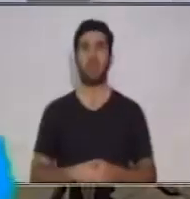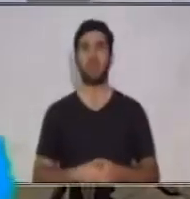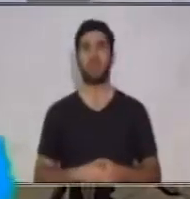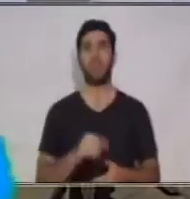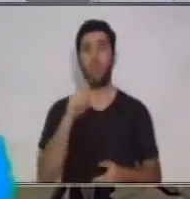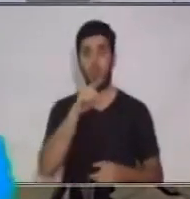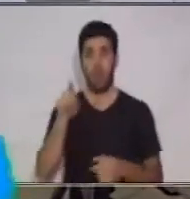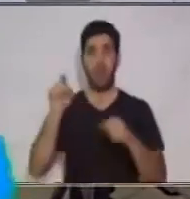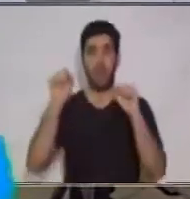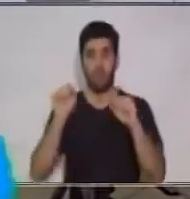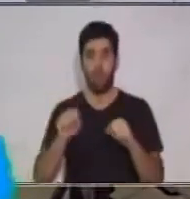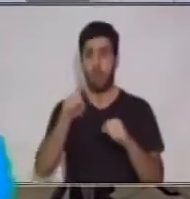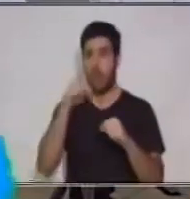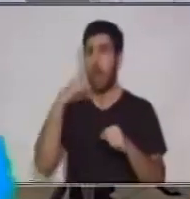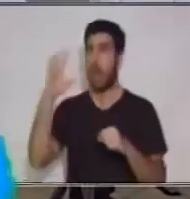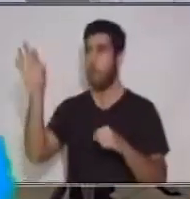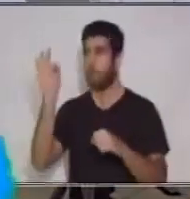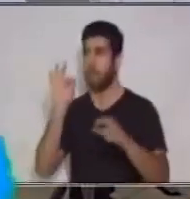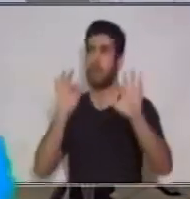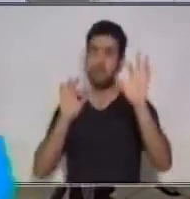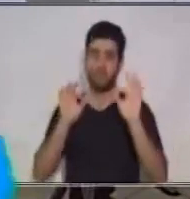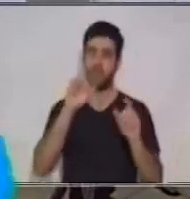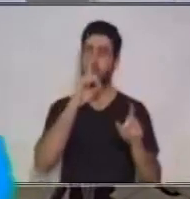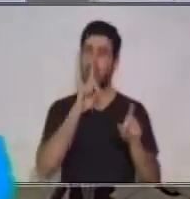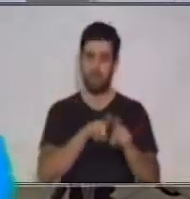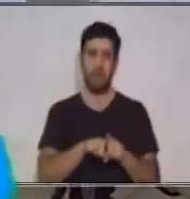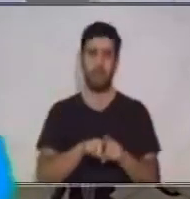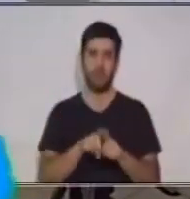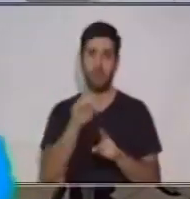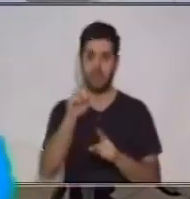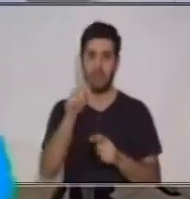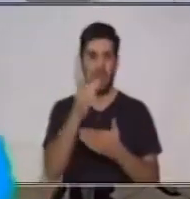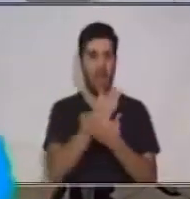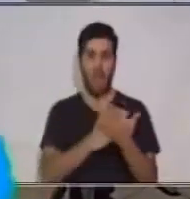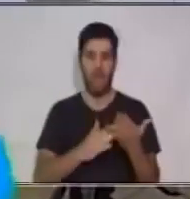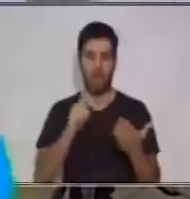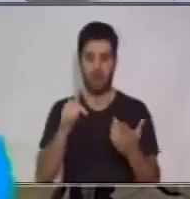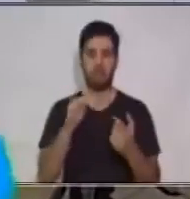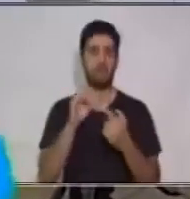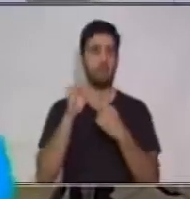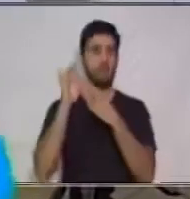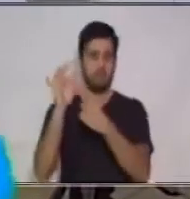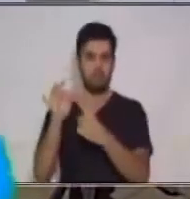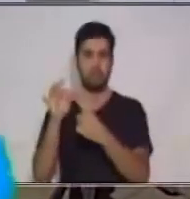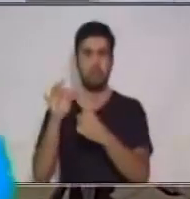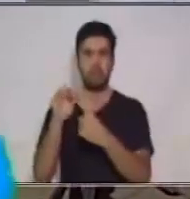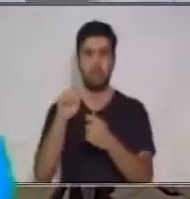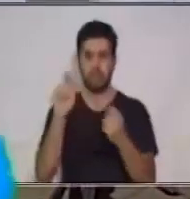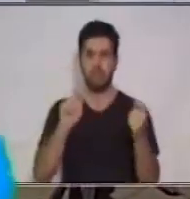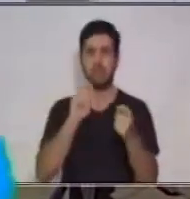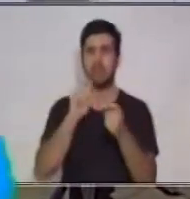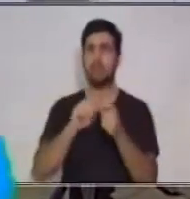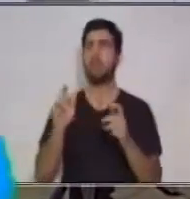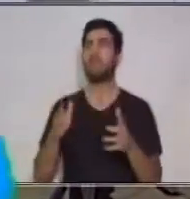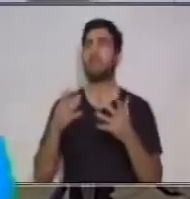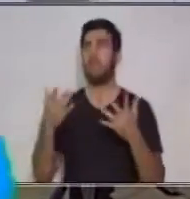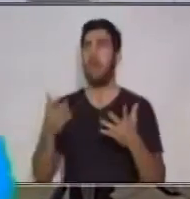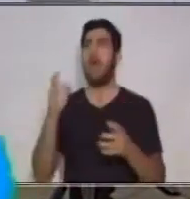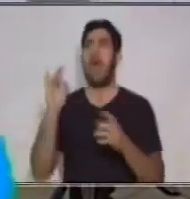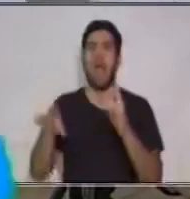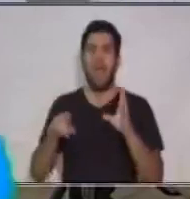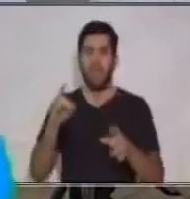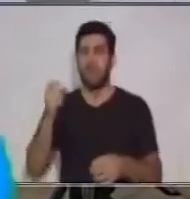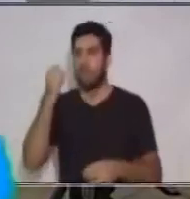tú puedas identificar. Algo también muy específico de la literatura precolombina es que a veces